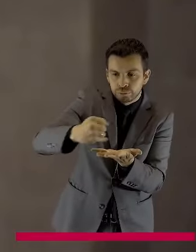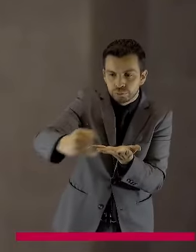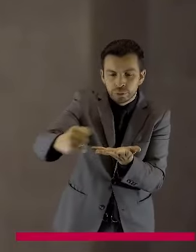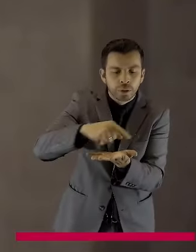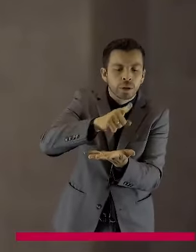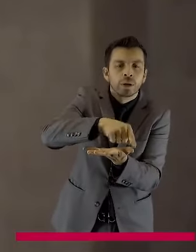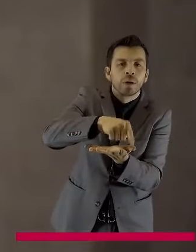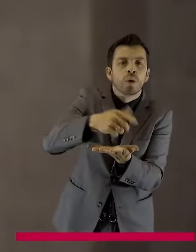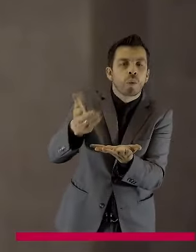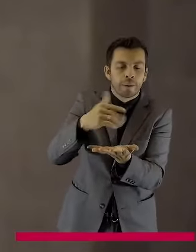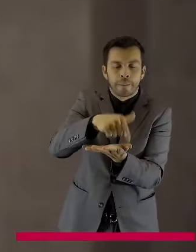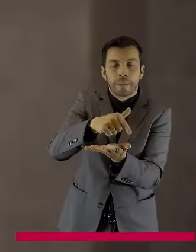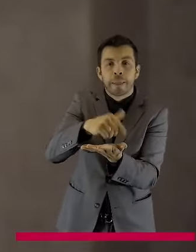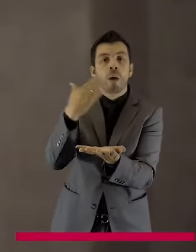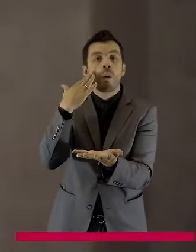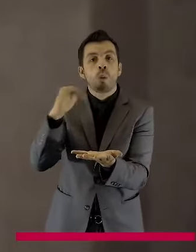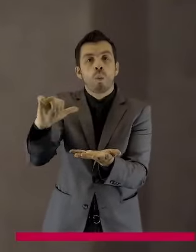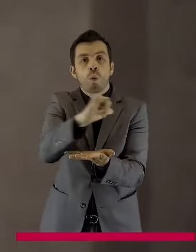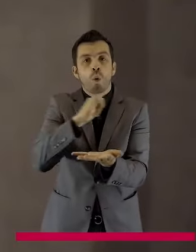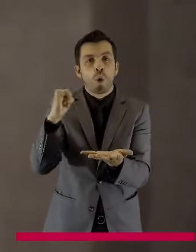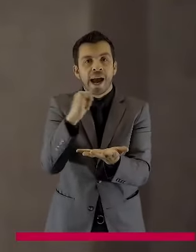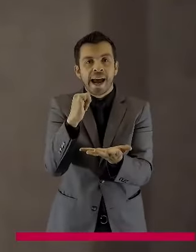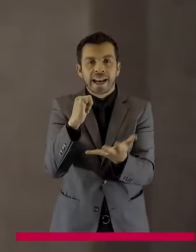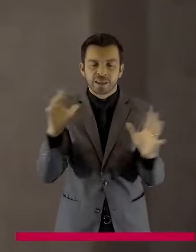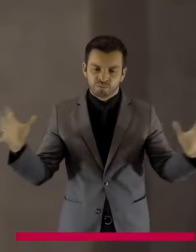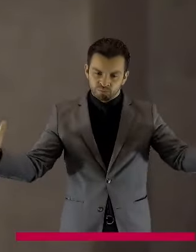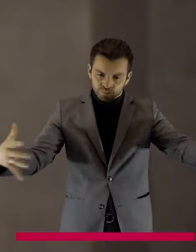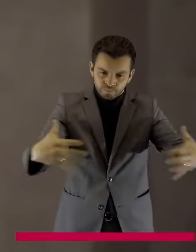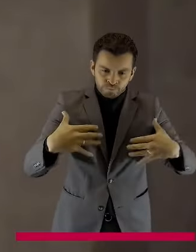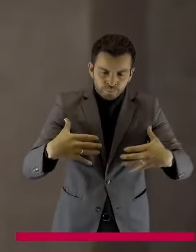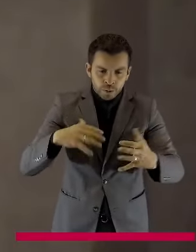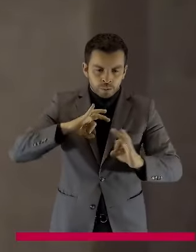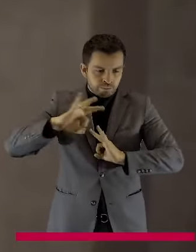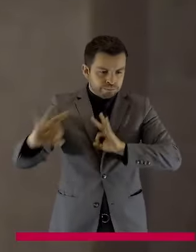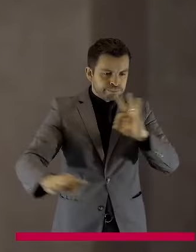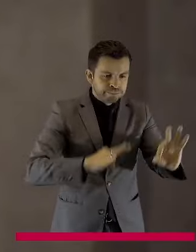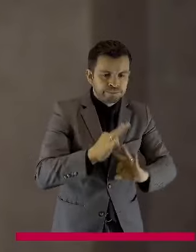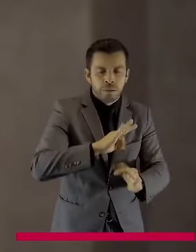primera es mujeres guardianas de paz